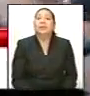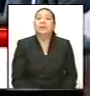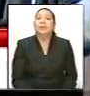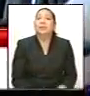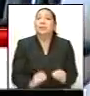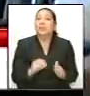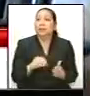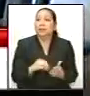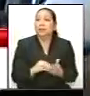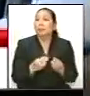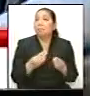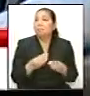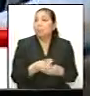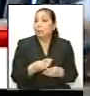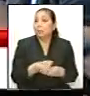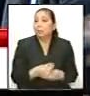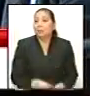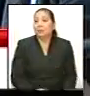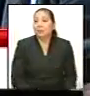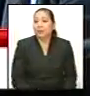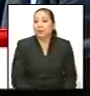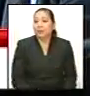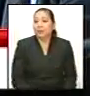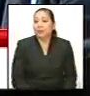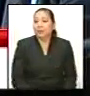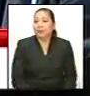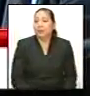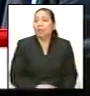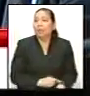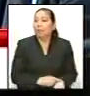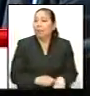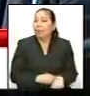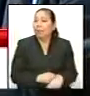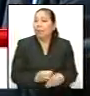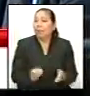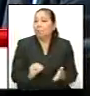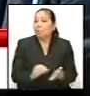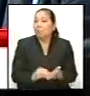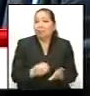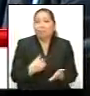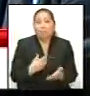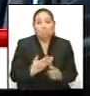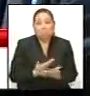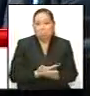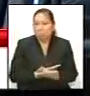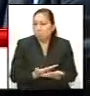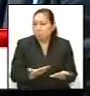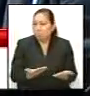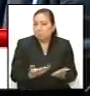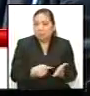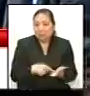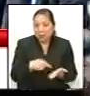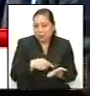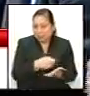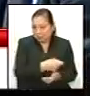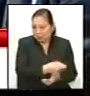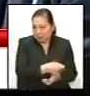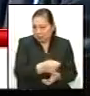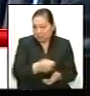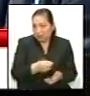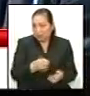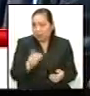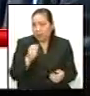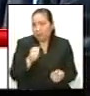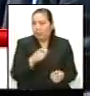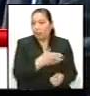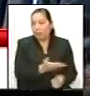las operaciones matemáticas, demora muchísimo en bajar, pero no tengo ningún inconveniente en dárselos a cada uno, porque es un derecho